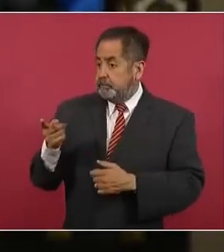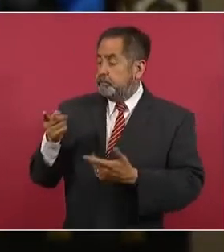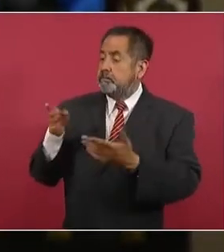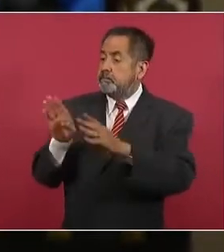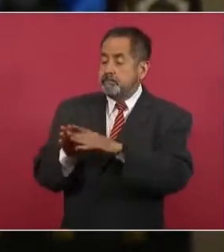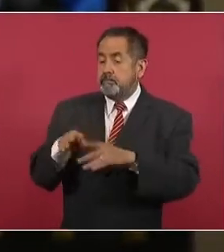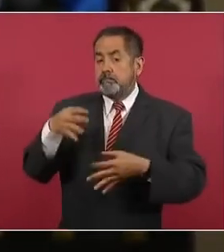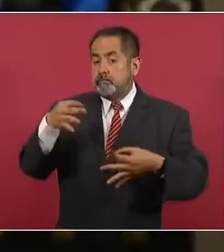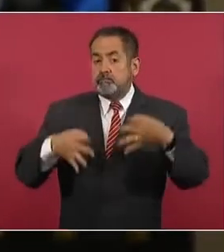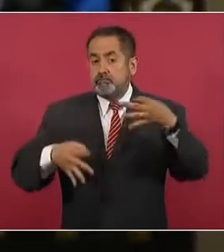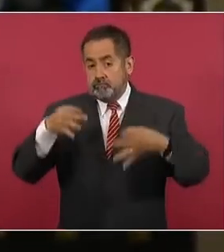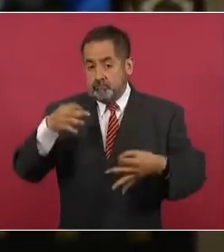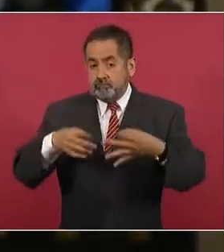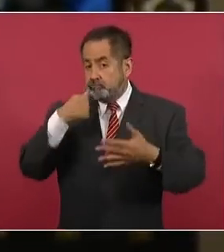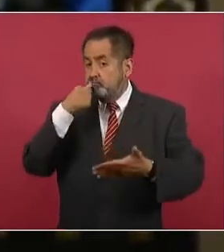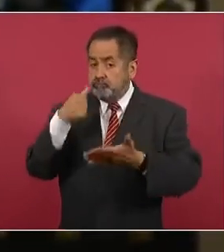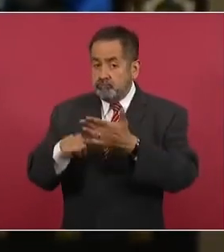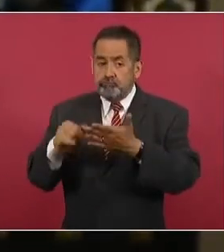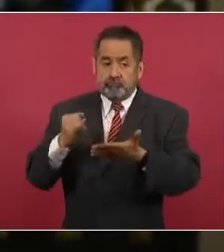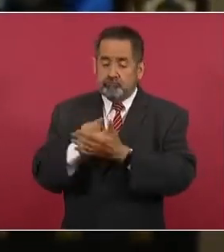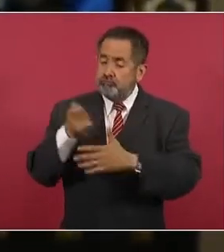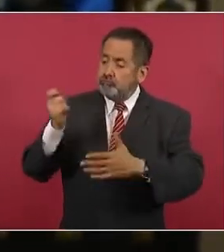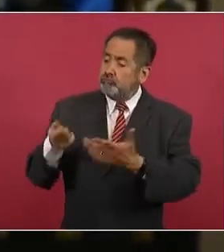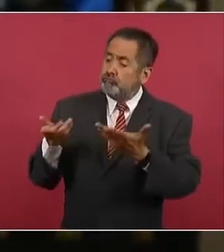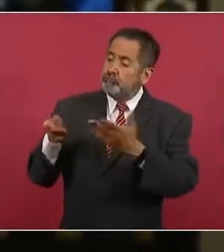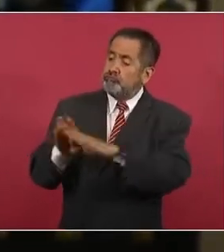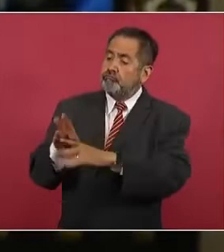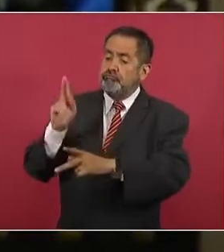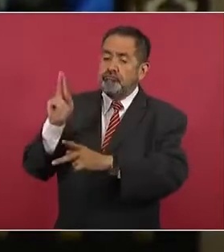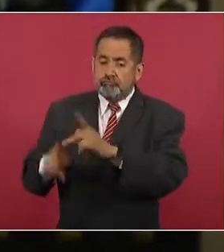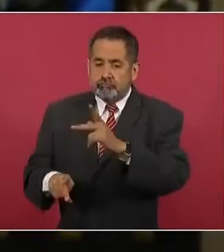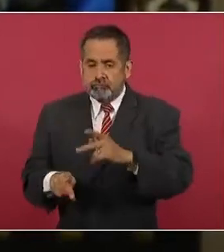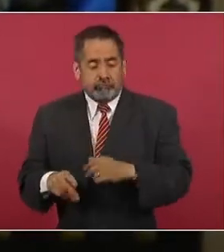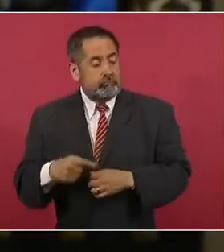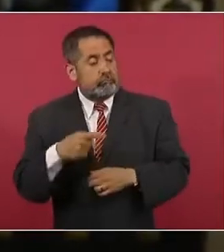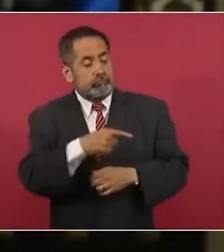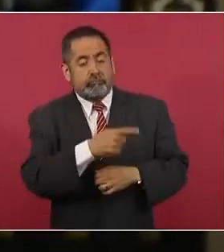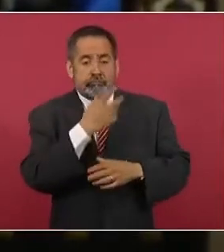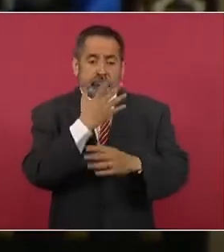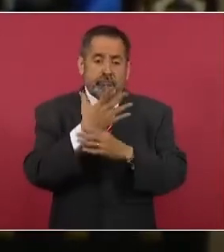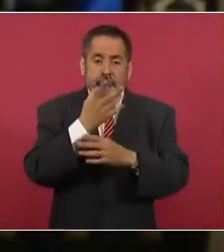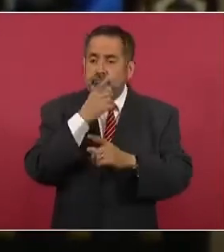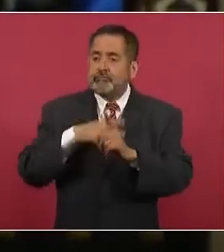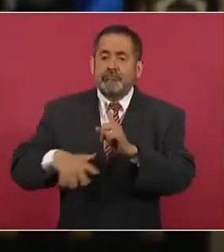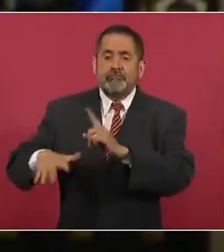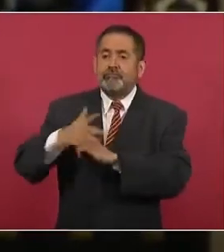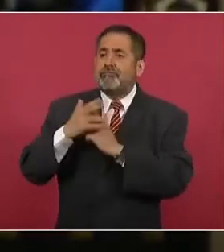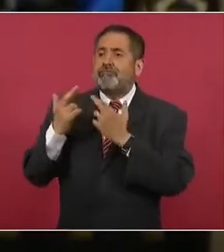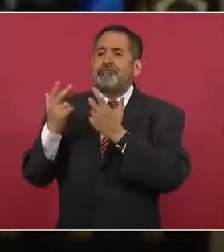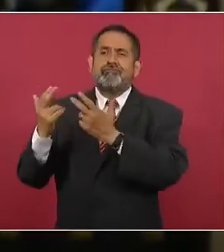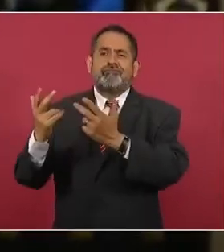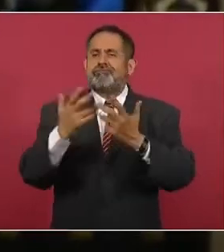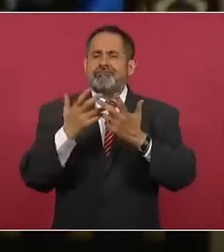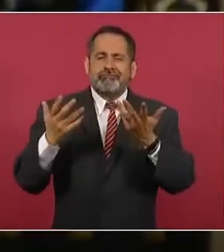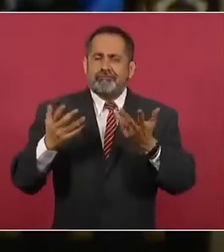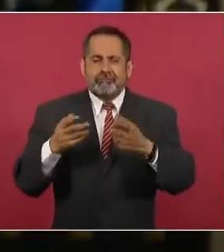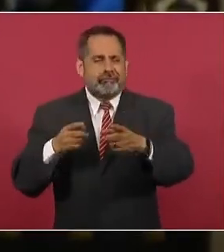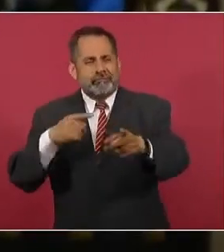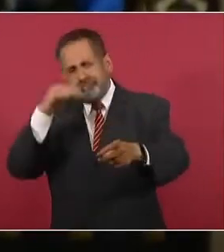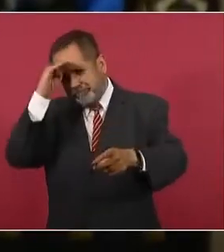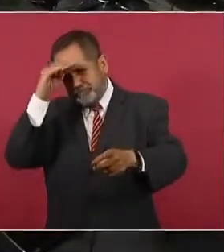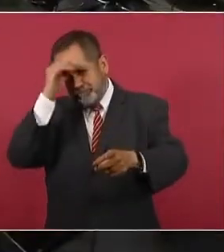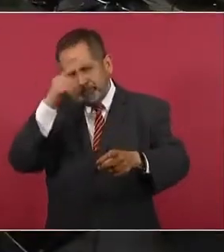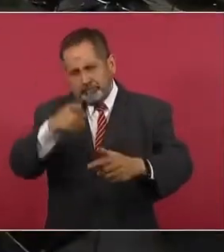juez que se emite, es por daños ambientalistas. No sé cuál sería su opinión sobre